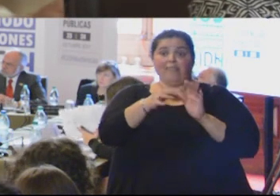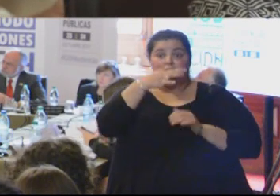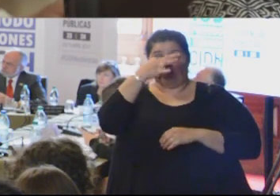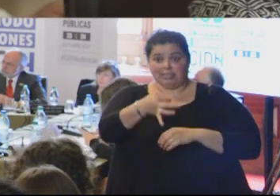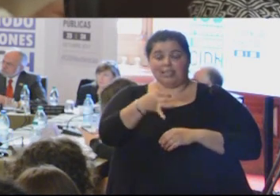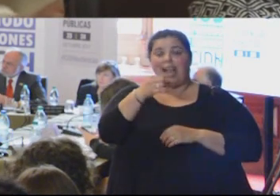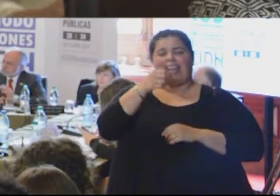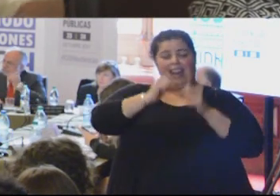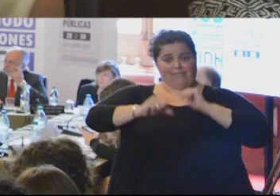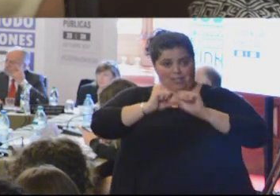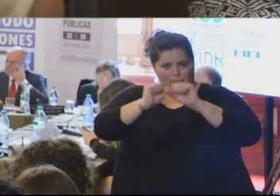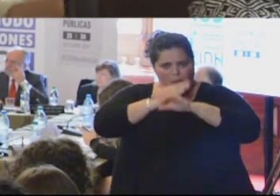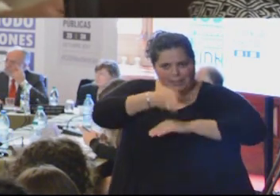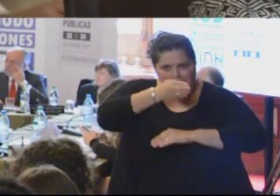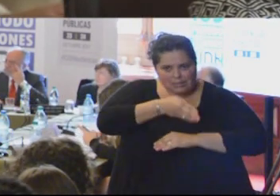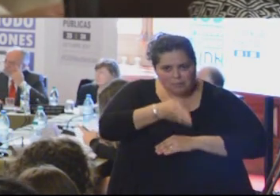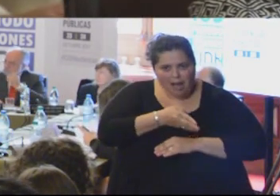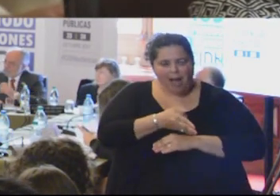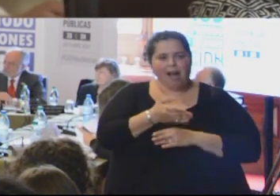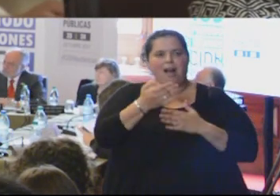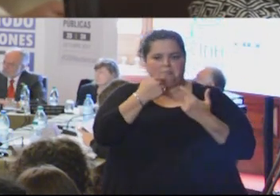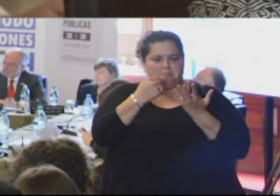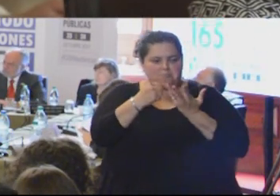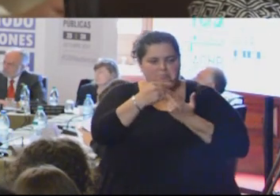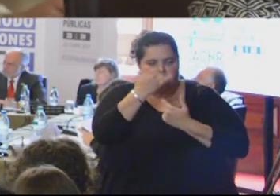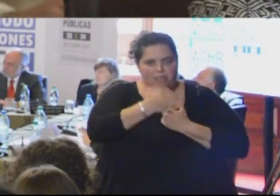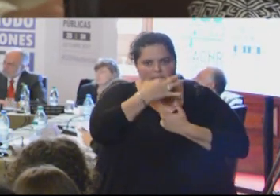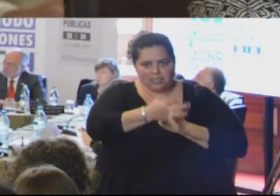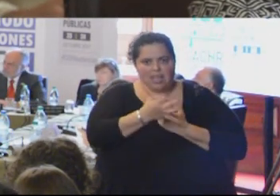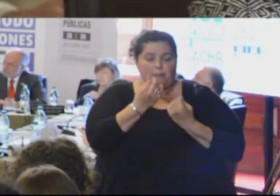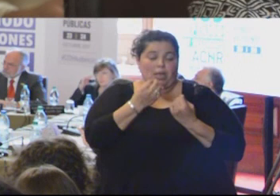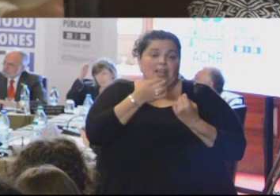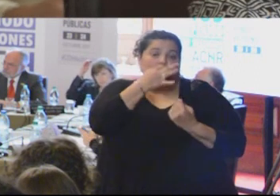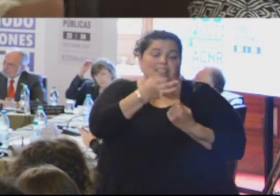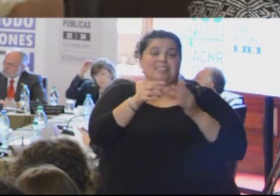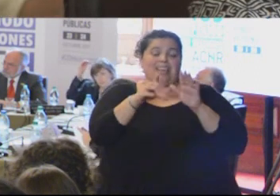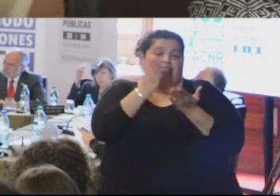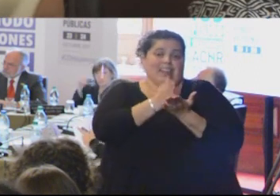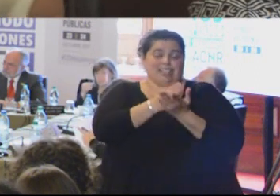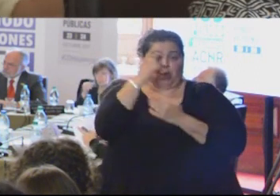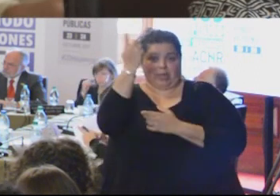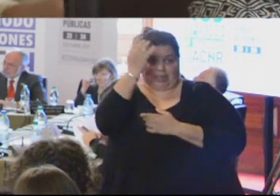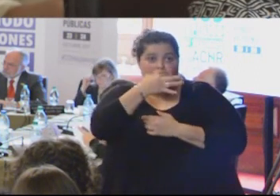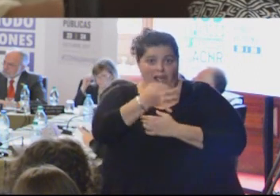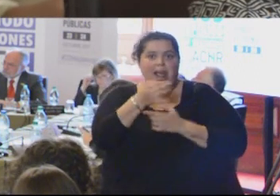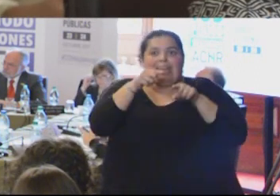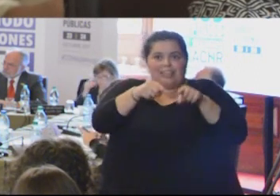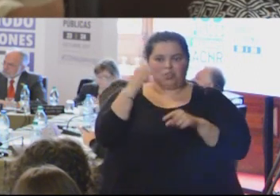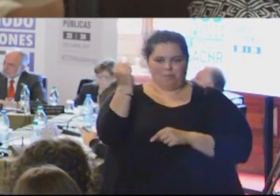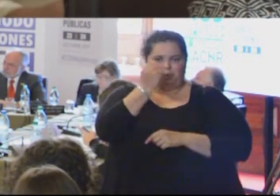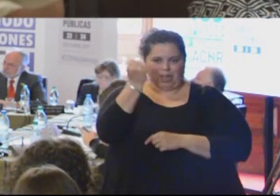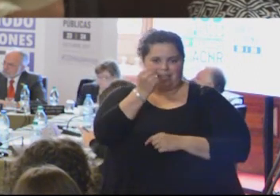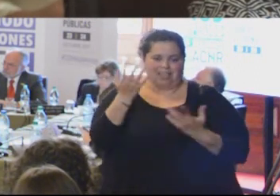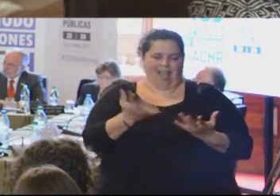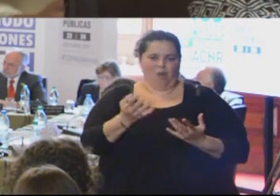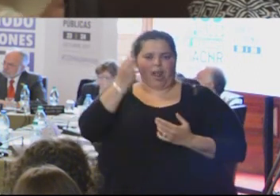como intervinientes de acuerdo con los estándares del derecho internacional eso hubiera sido importante ahora en el congreso